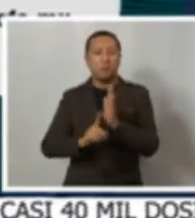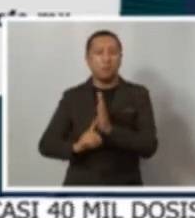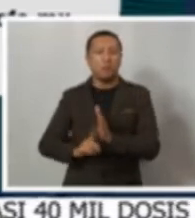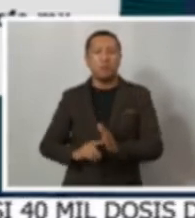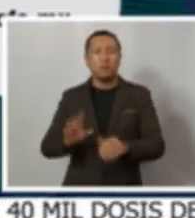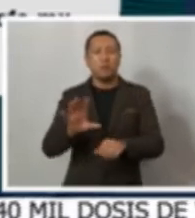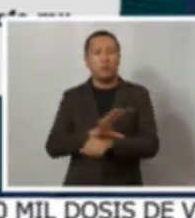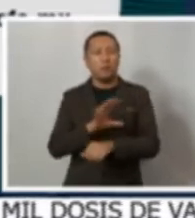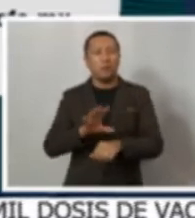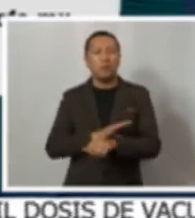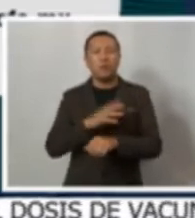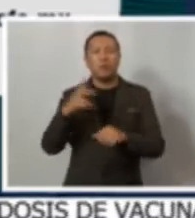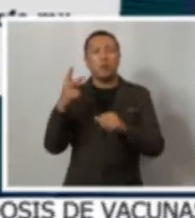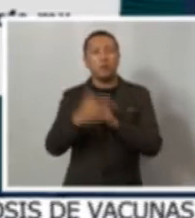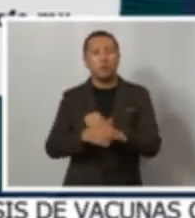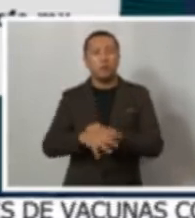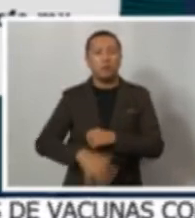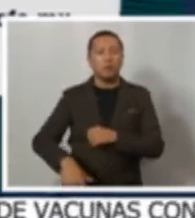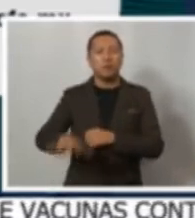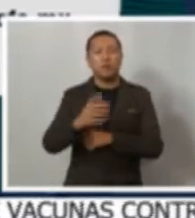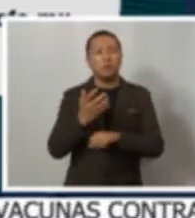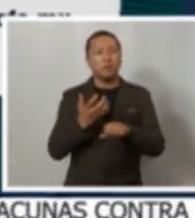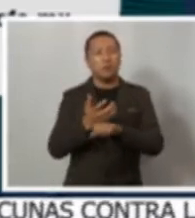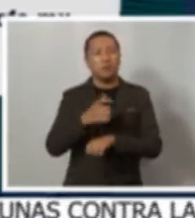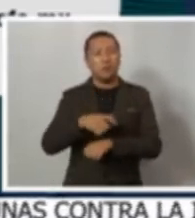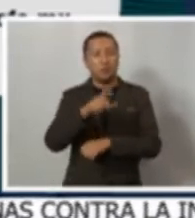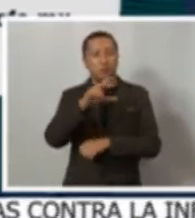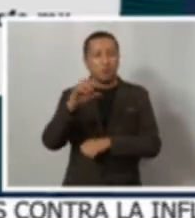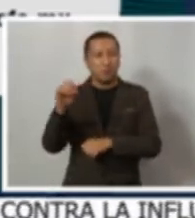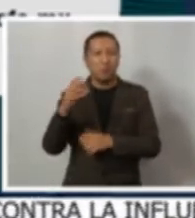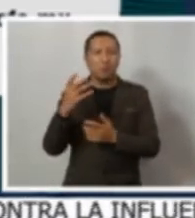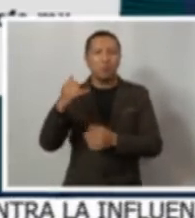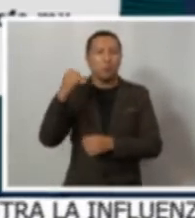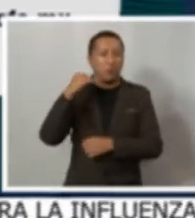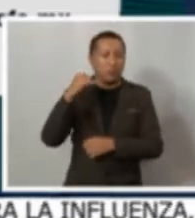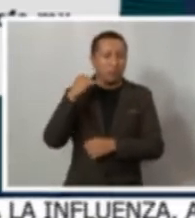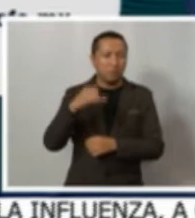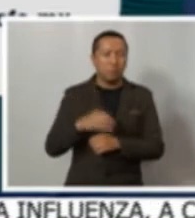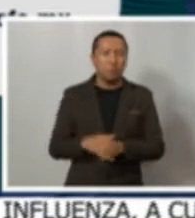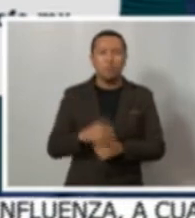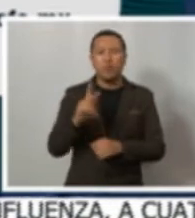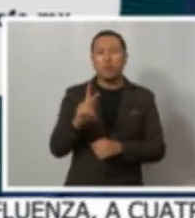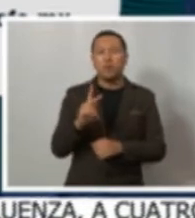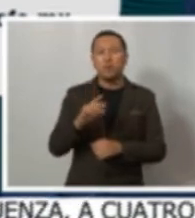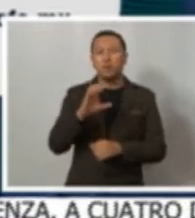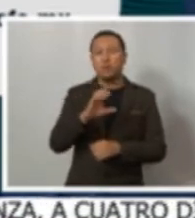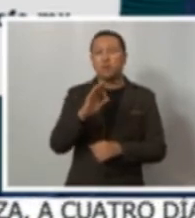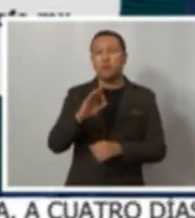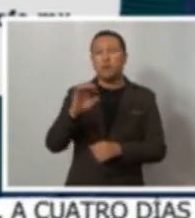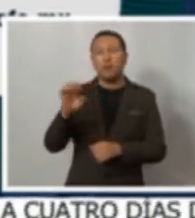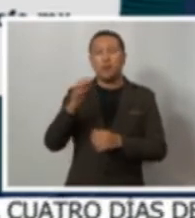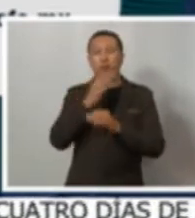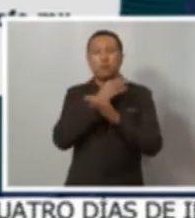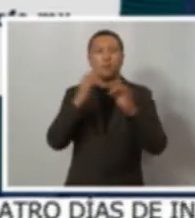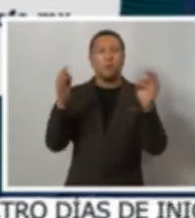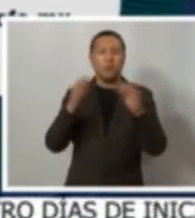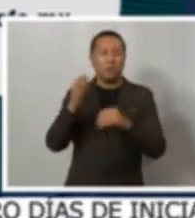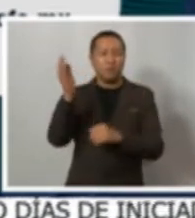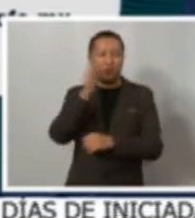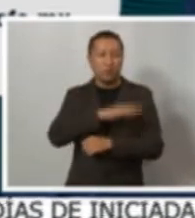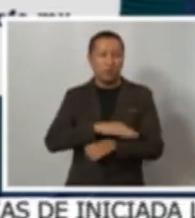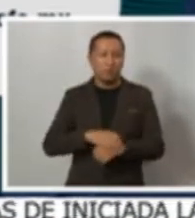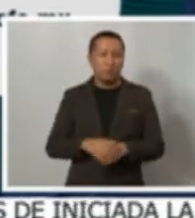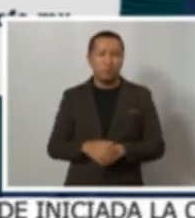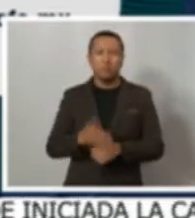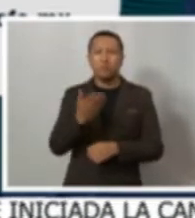energía eléctrica en todo el estado de Quintana Roo y Yucatán. Sin embargo, bueno, la Comisión Federal hizo este anuncio, era falso, y